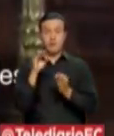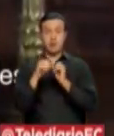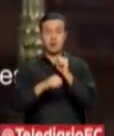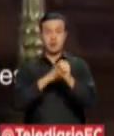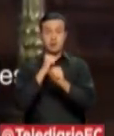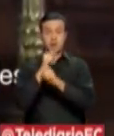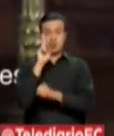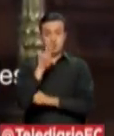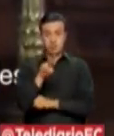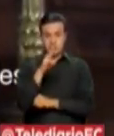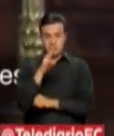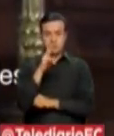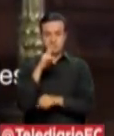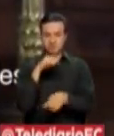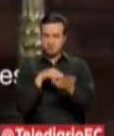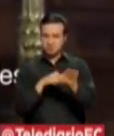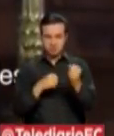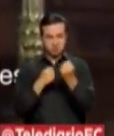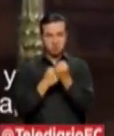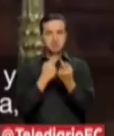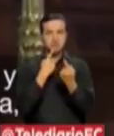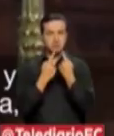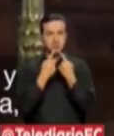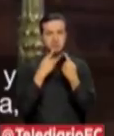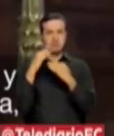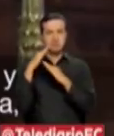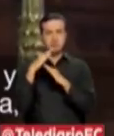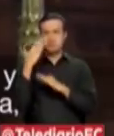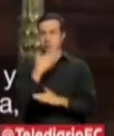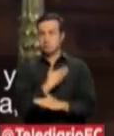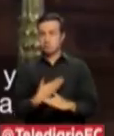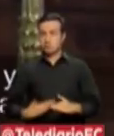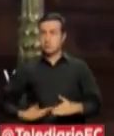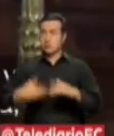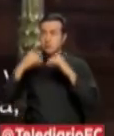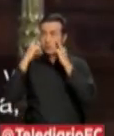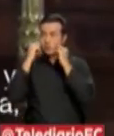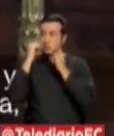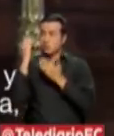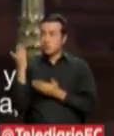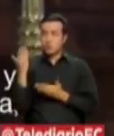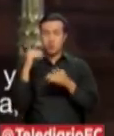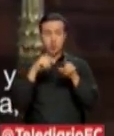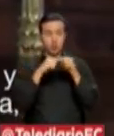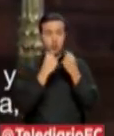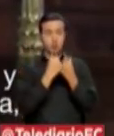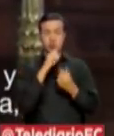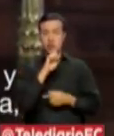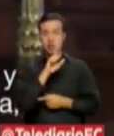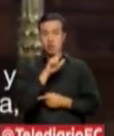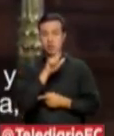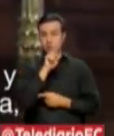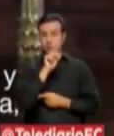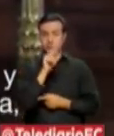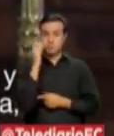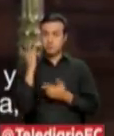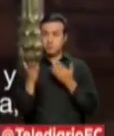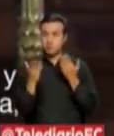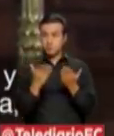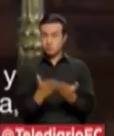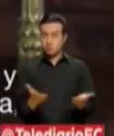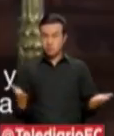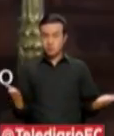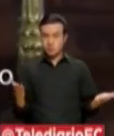2017 somos garantes de los diálogos de paz entre el presidente juan manuel santos y el ejército de liberación nacional de colombia